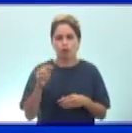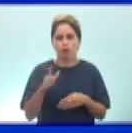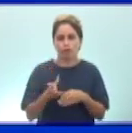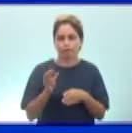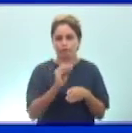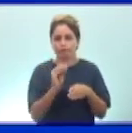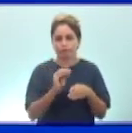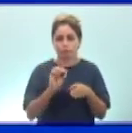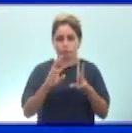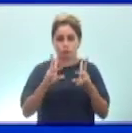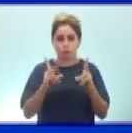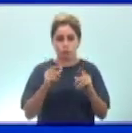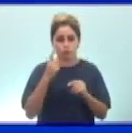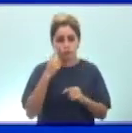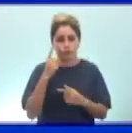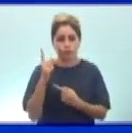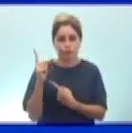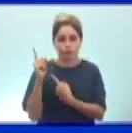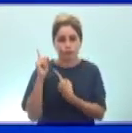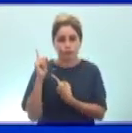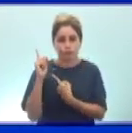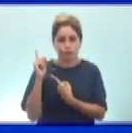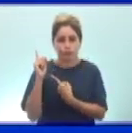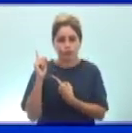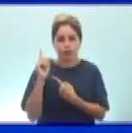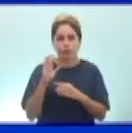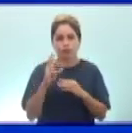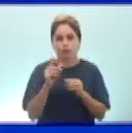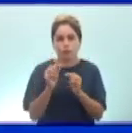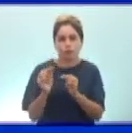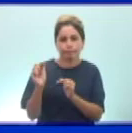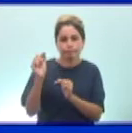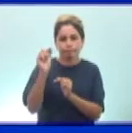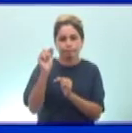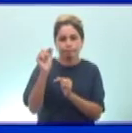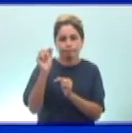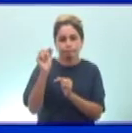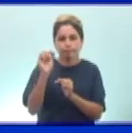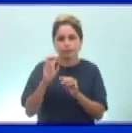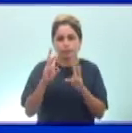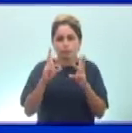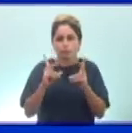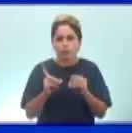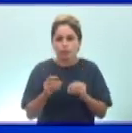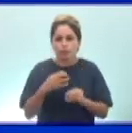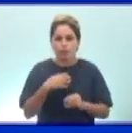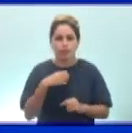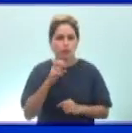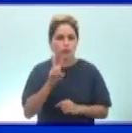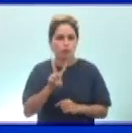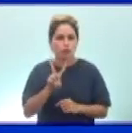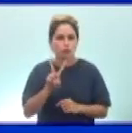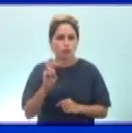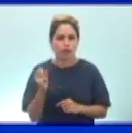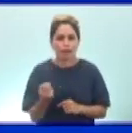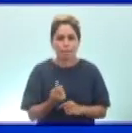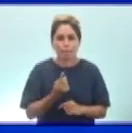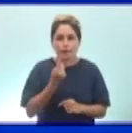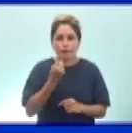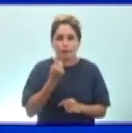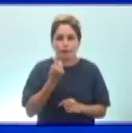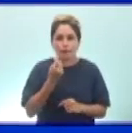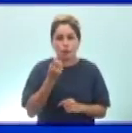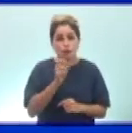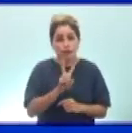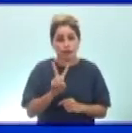esos números que están como exponente encima de cada tipo de orbital. Y contamos, tenemos 2 en el primero, en el segundo, en